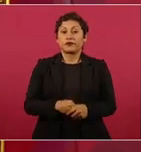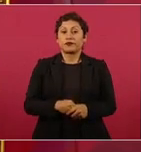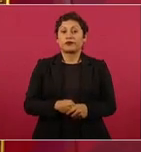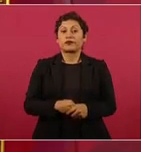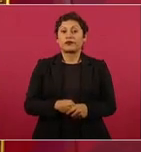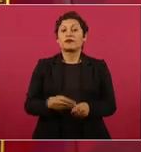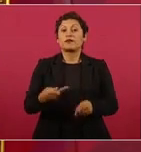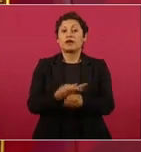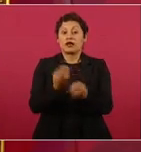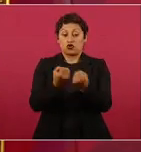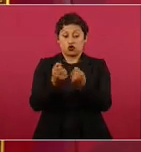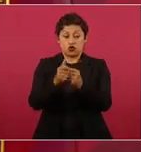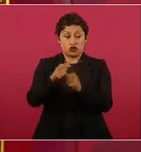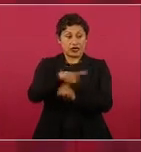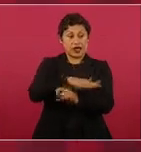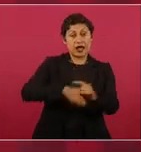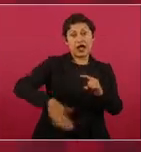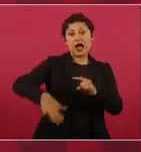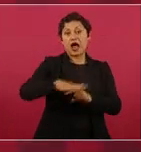movilidad social?